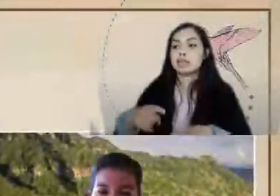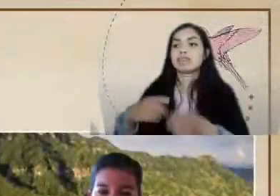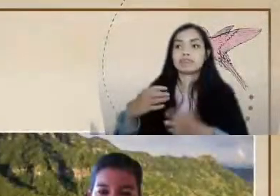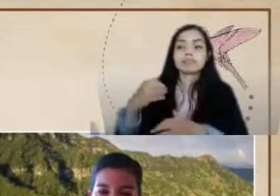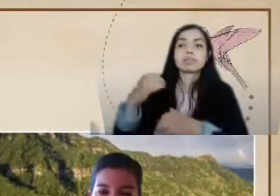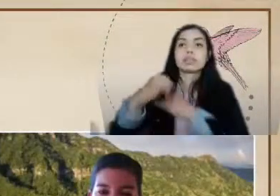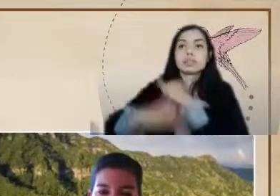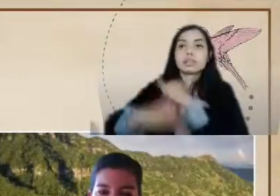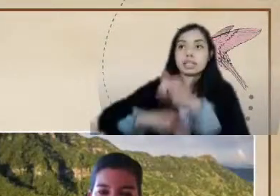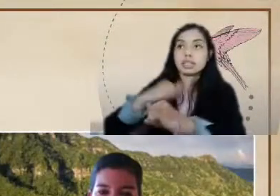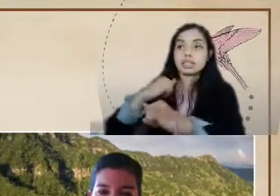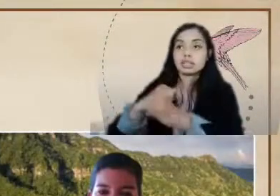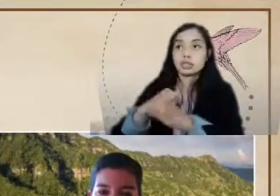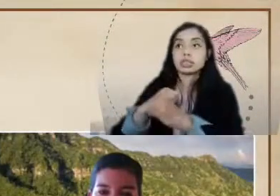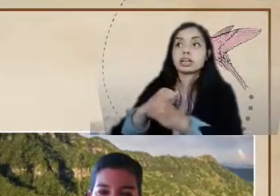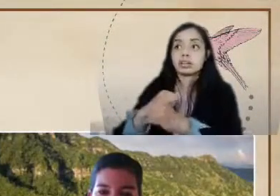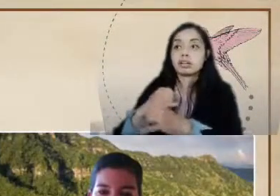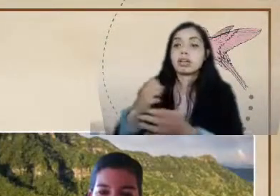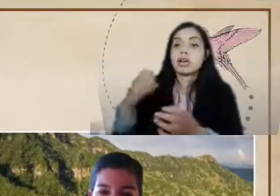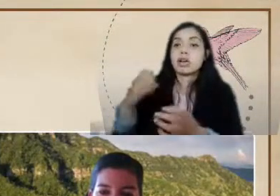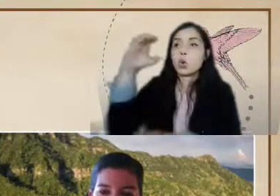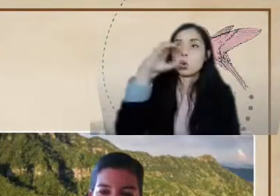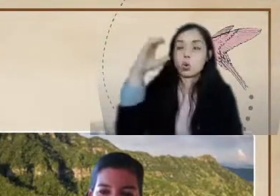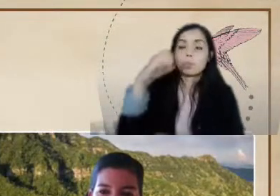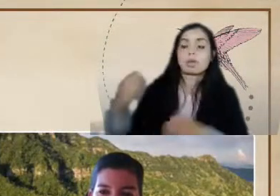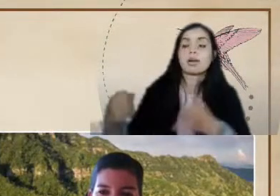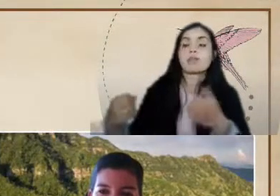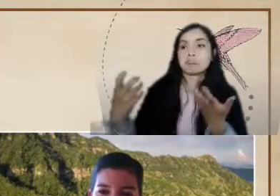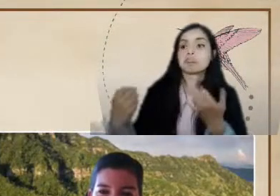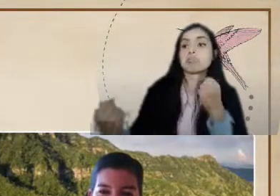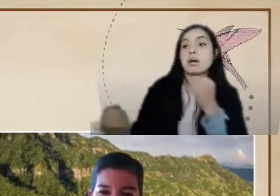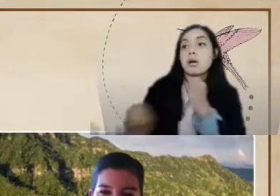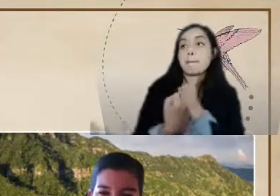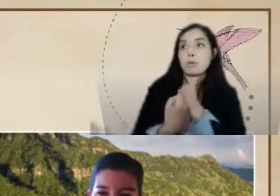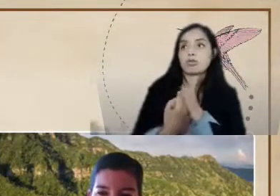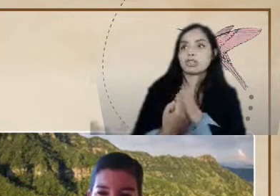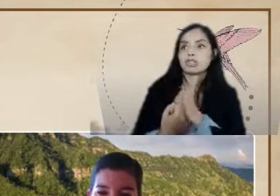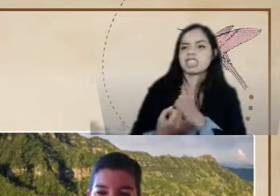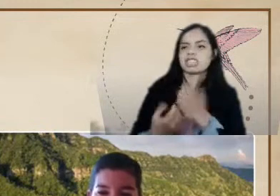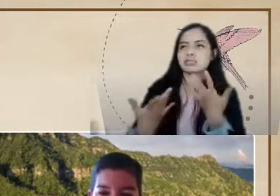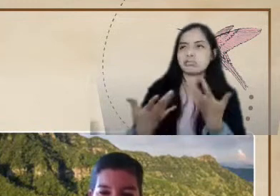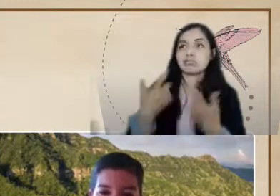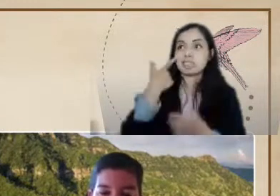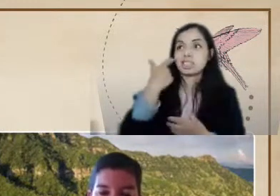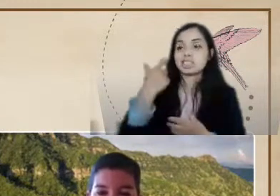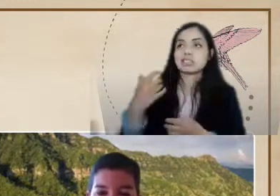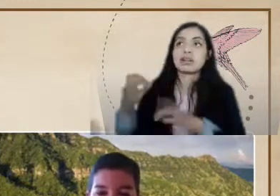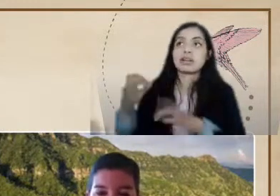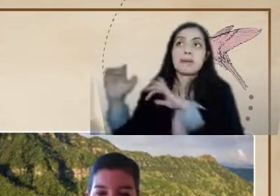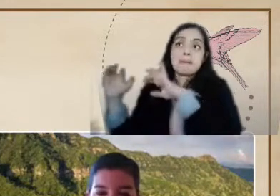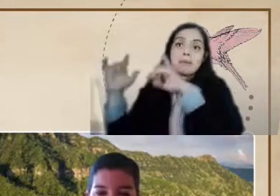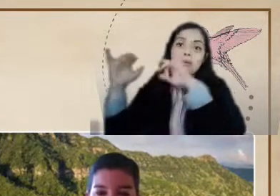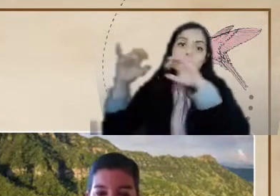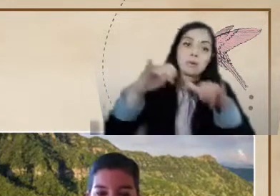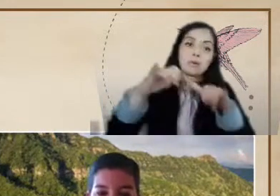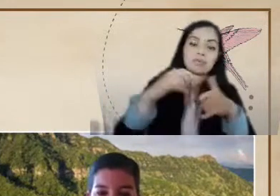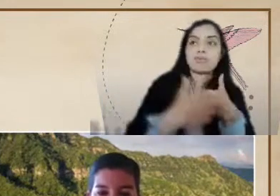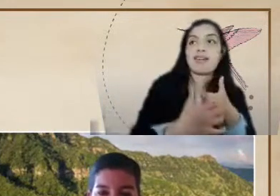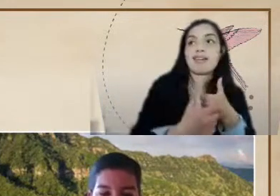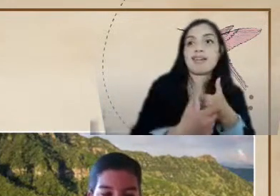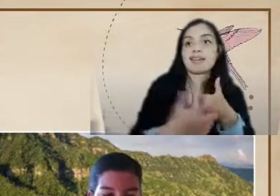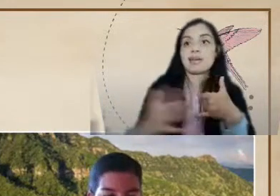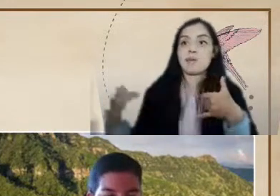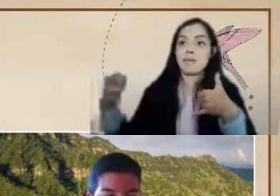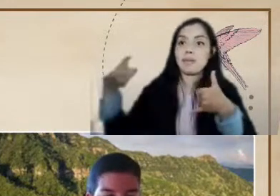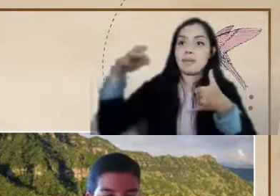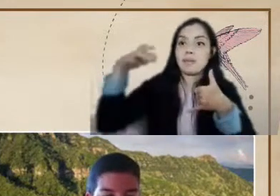Esta es justamente una de las ganancias secundarias que se tiene cuando se hace buena ciencia en el país y